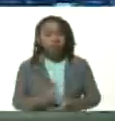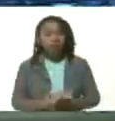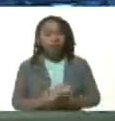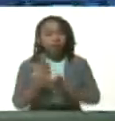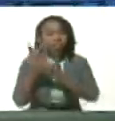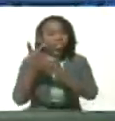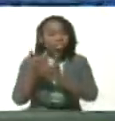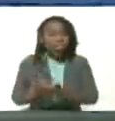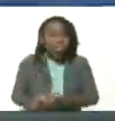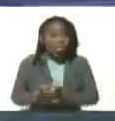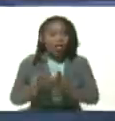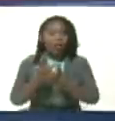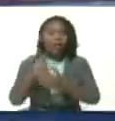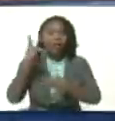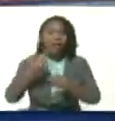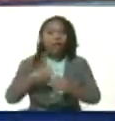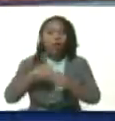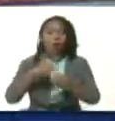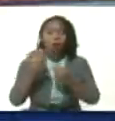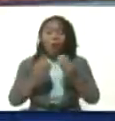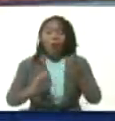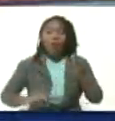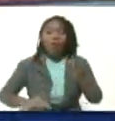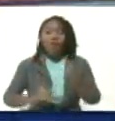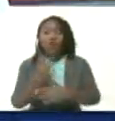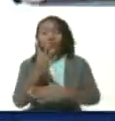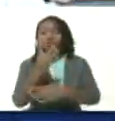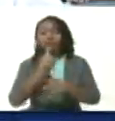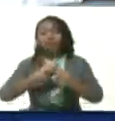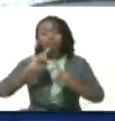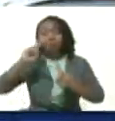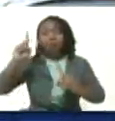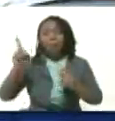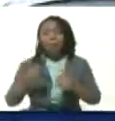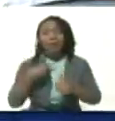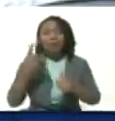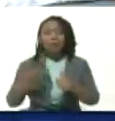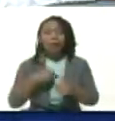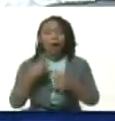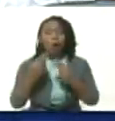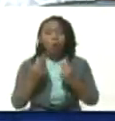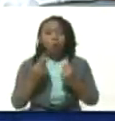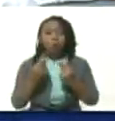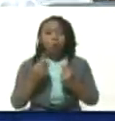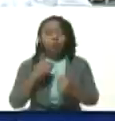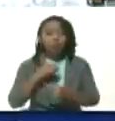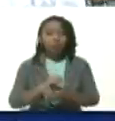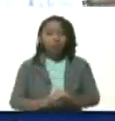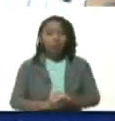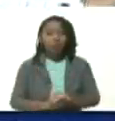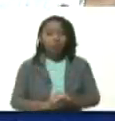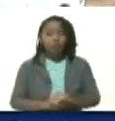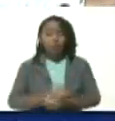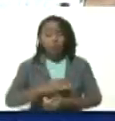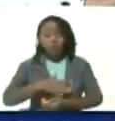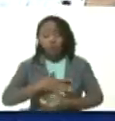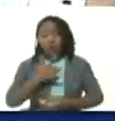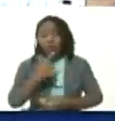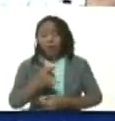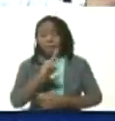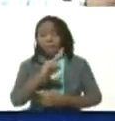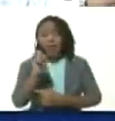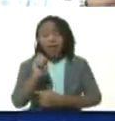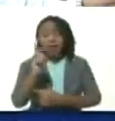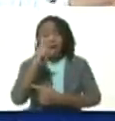del petróleo como fuente energética principal de la economía pudiera durar 20